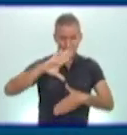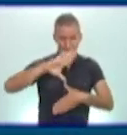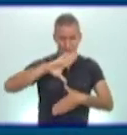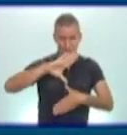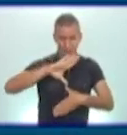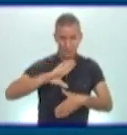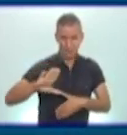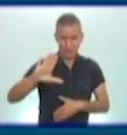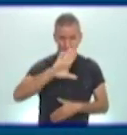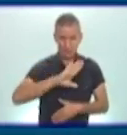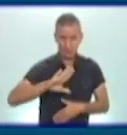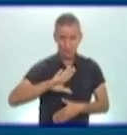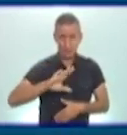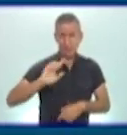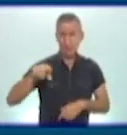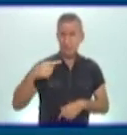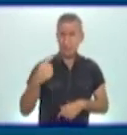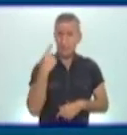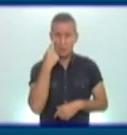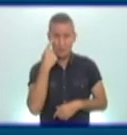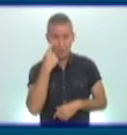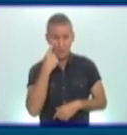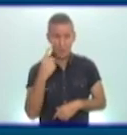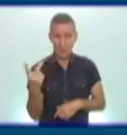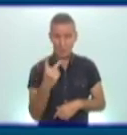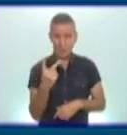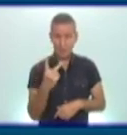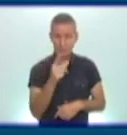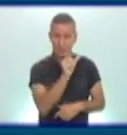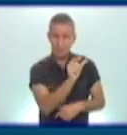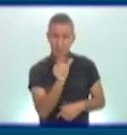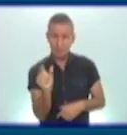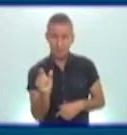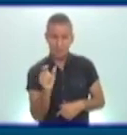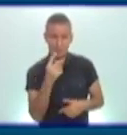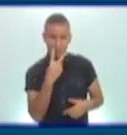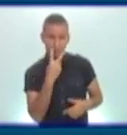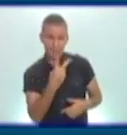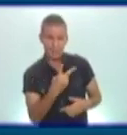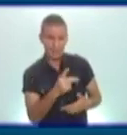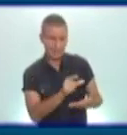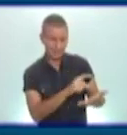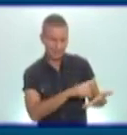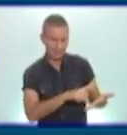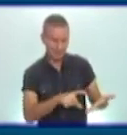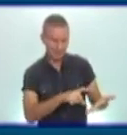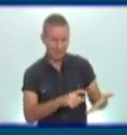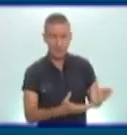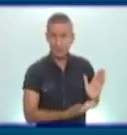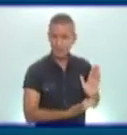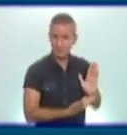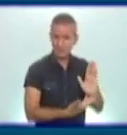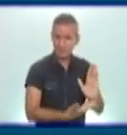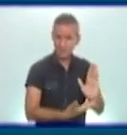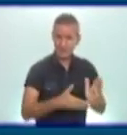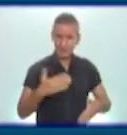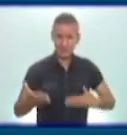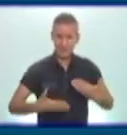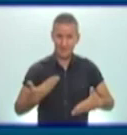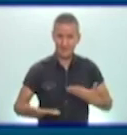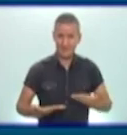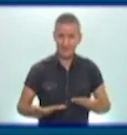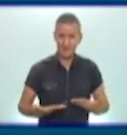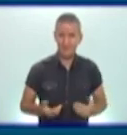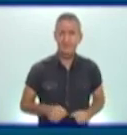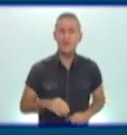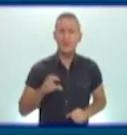Muy bien, después de haber conocido estas dos palabras que aparecen en el texto, vamos entonces a presentarles la actividad que ya les